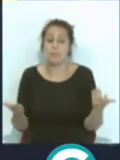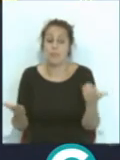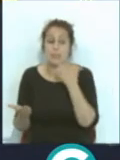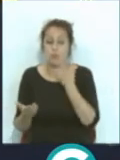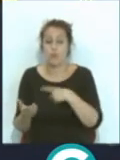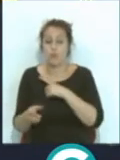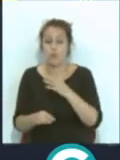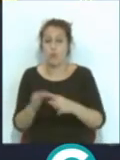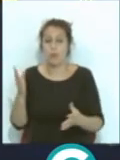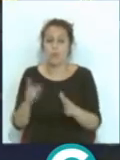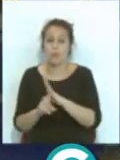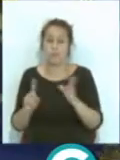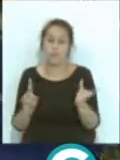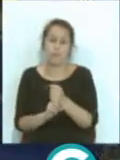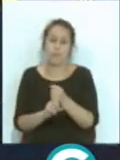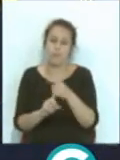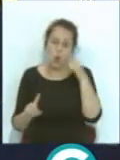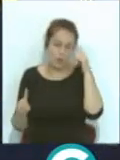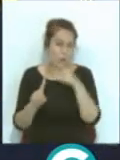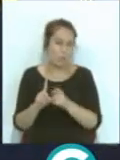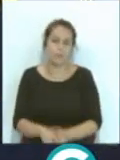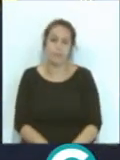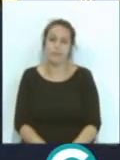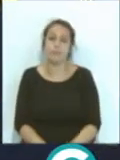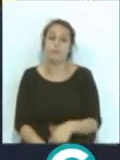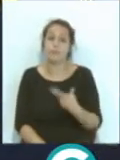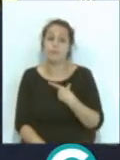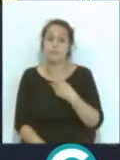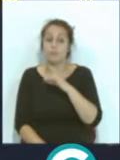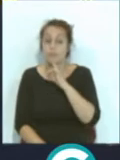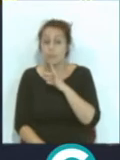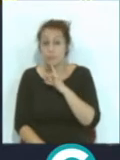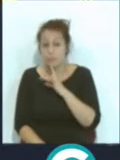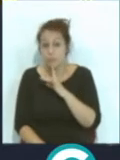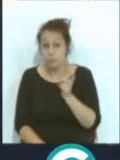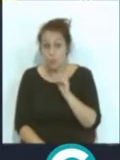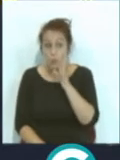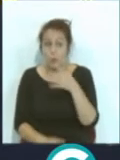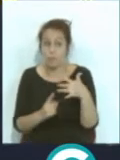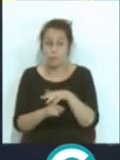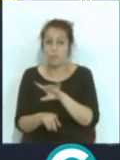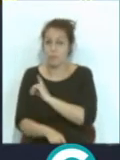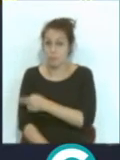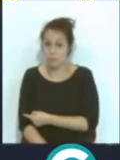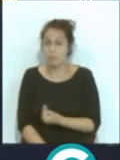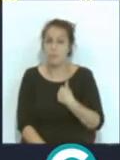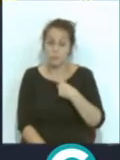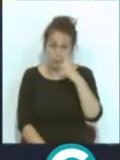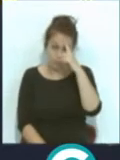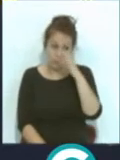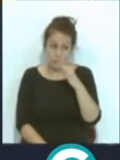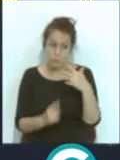tenemos la suerte consigamos el objetivo. Bueno, me imagino que él contento no esté, por la situación deportiva. Yo creo que la